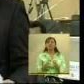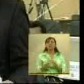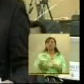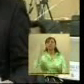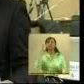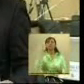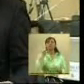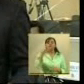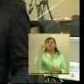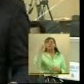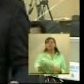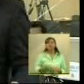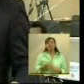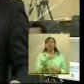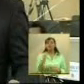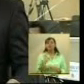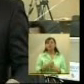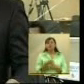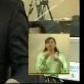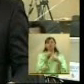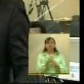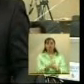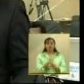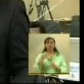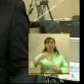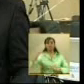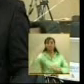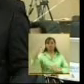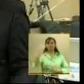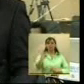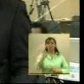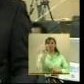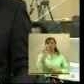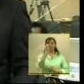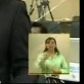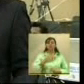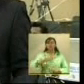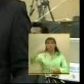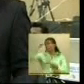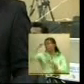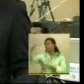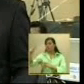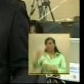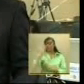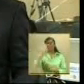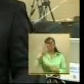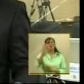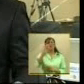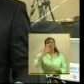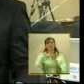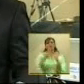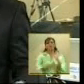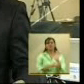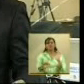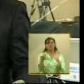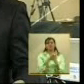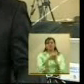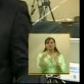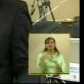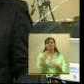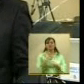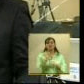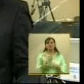deber, pues al graduarse los militares juramos por nuestro honor ante la Constitución y las leyes de la República,